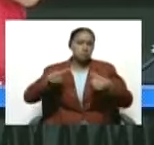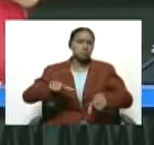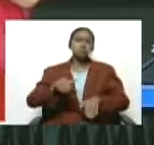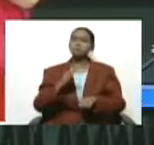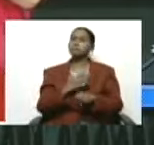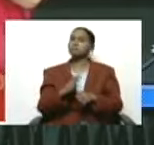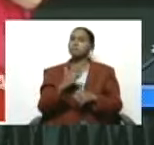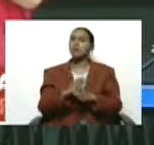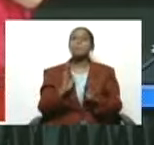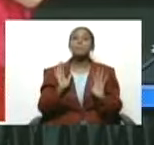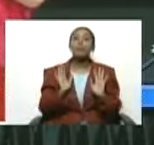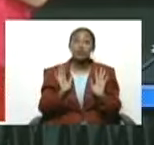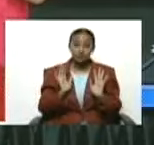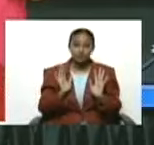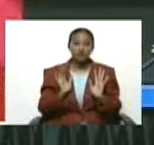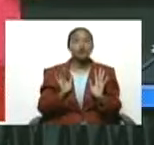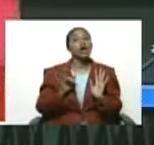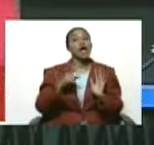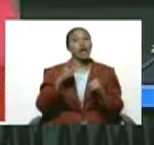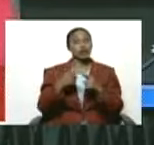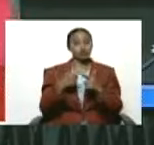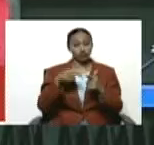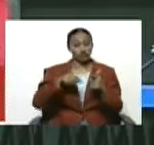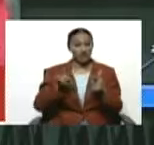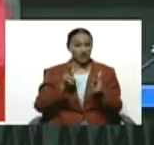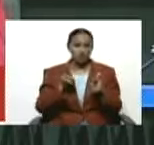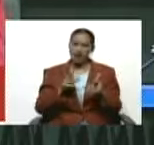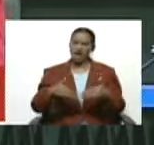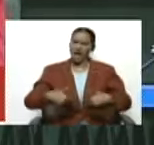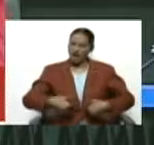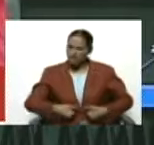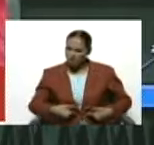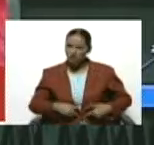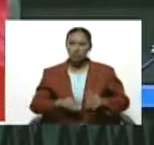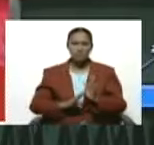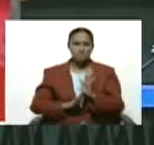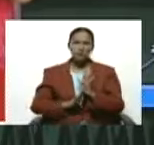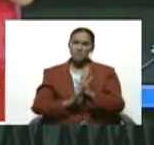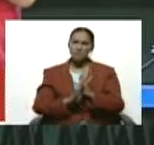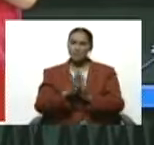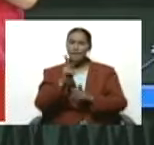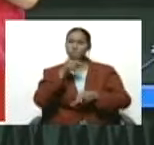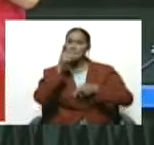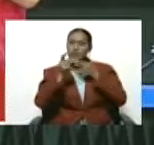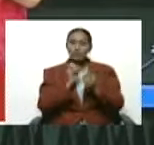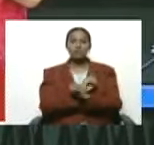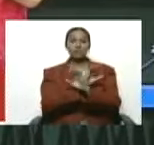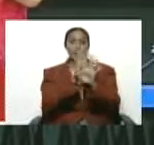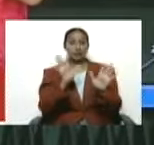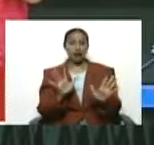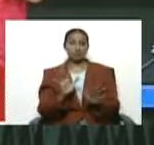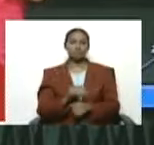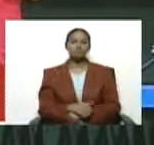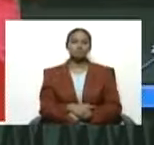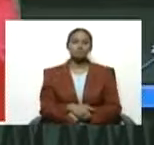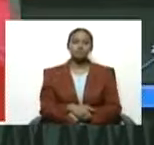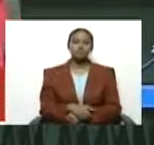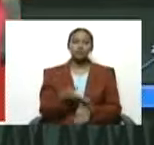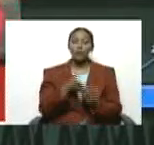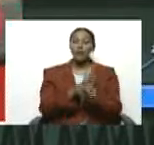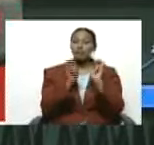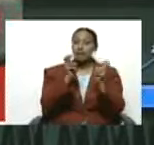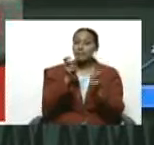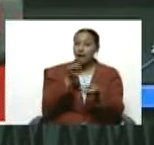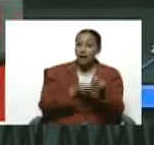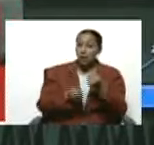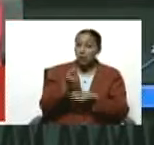que han salido adelante con su esfuerzo y con políticas claras del gobierno nacional en el tema económico.